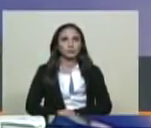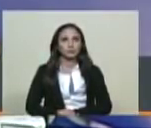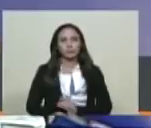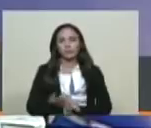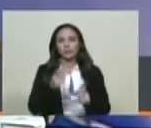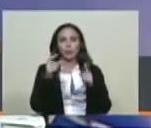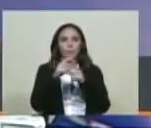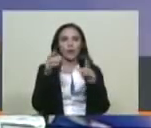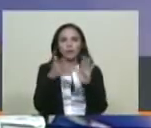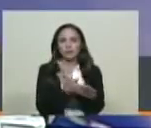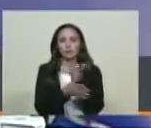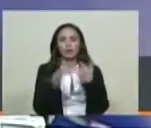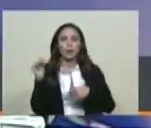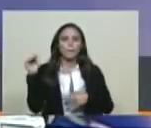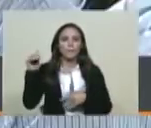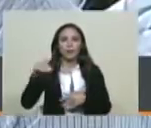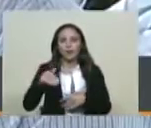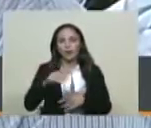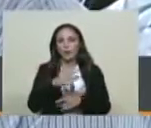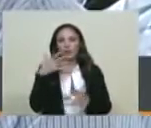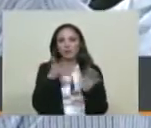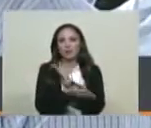Aregua, Aragua, Nicaragua.